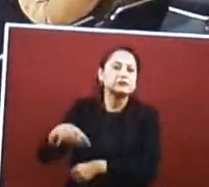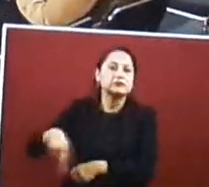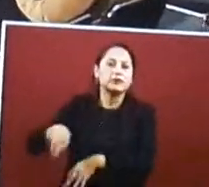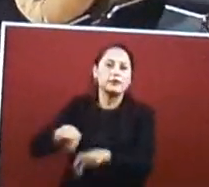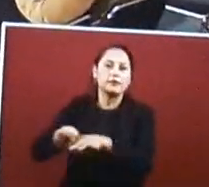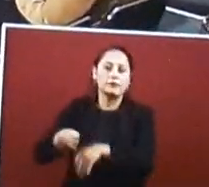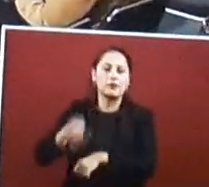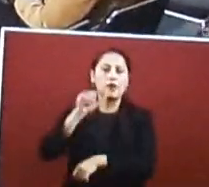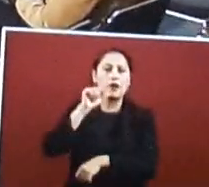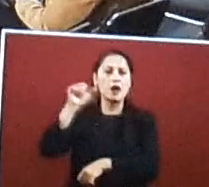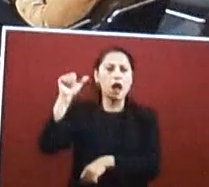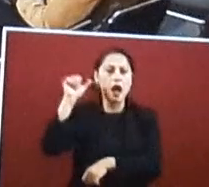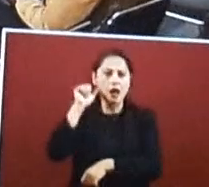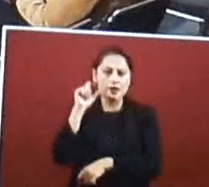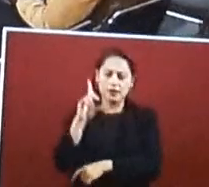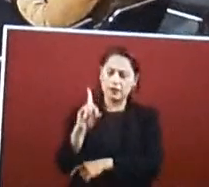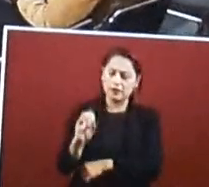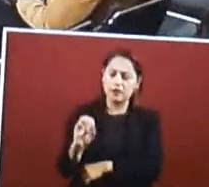Oficial